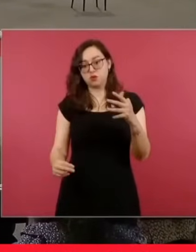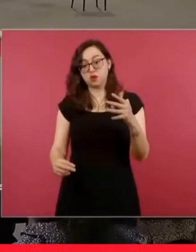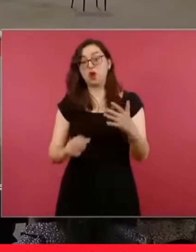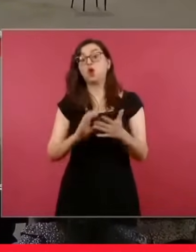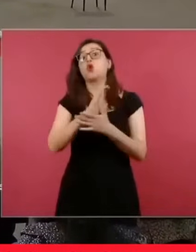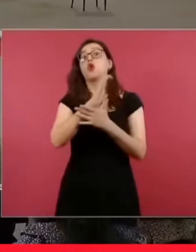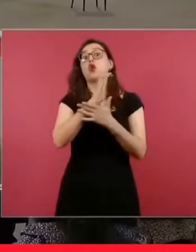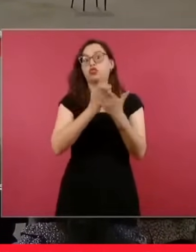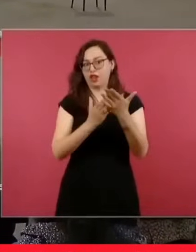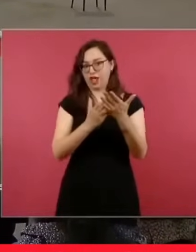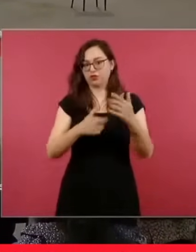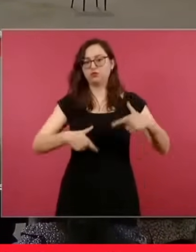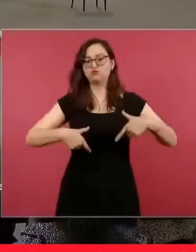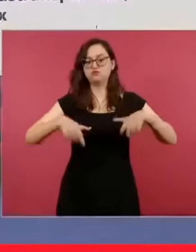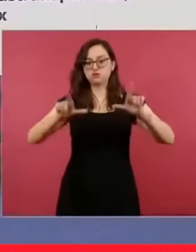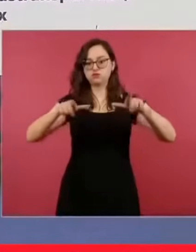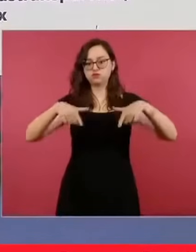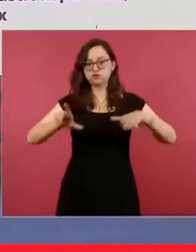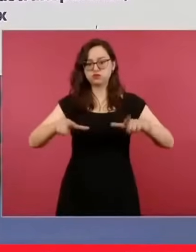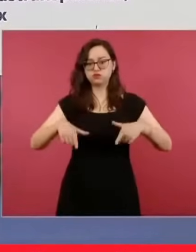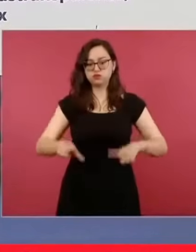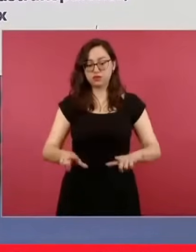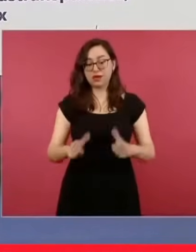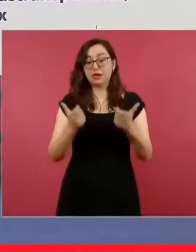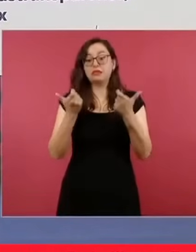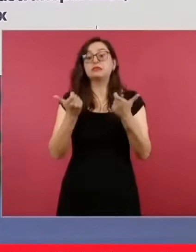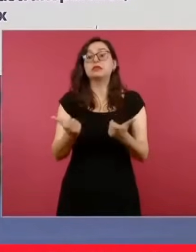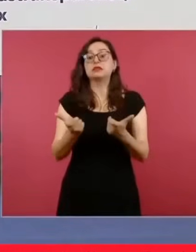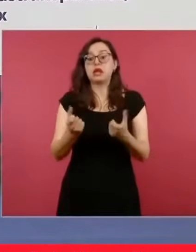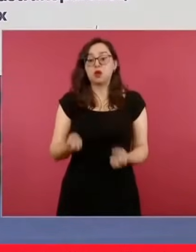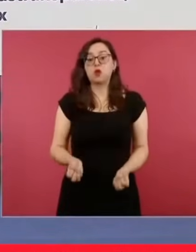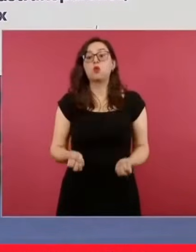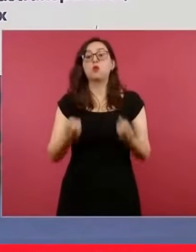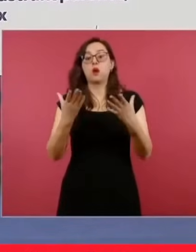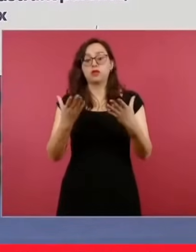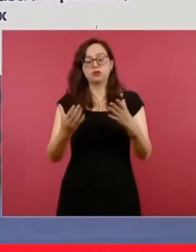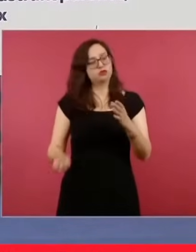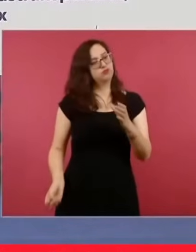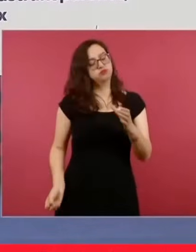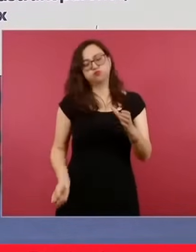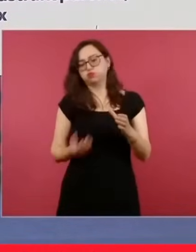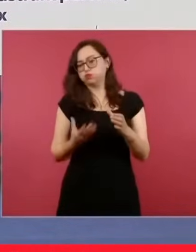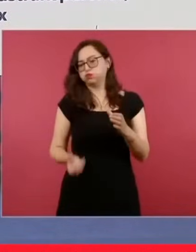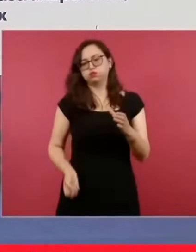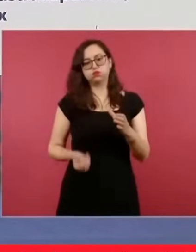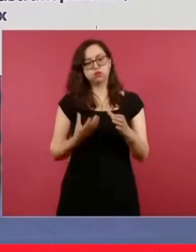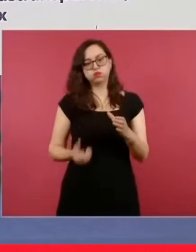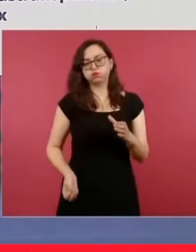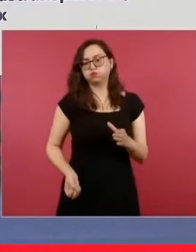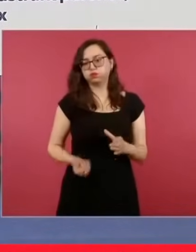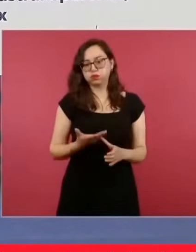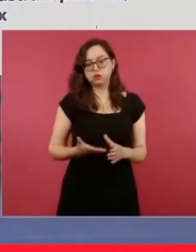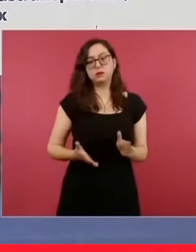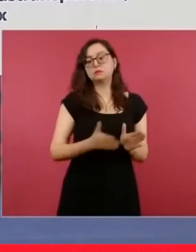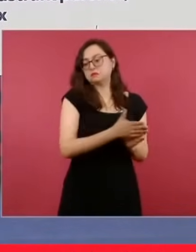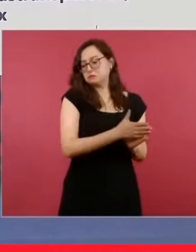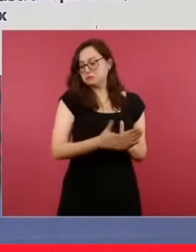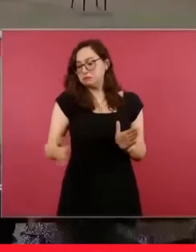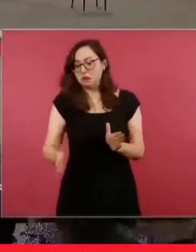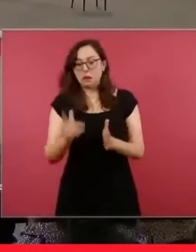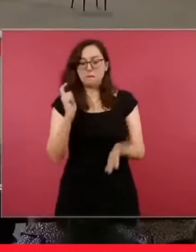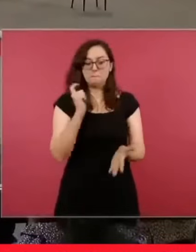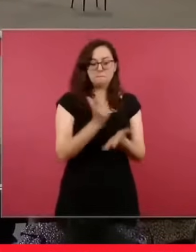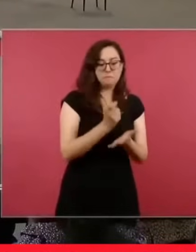montos, y el informe con los pagos que se realizaron, con los adeudos pendientes y las